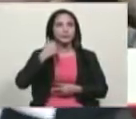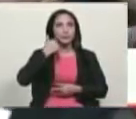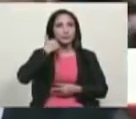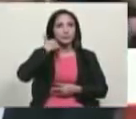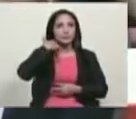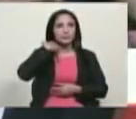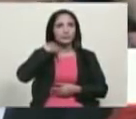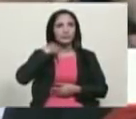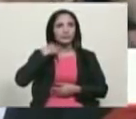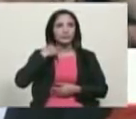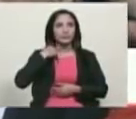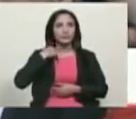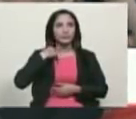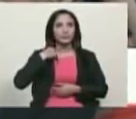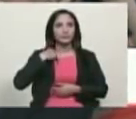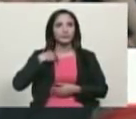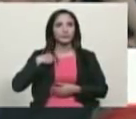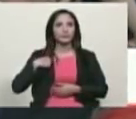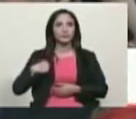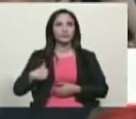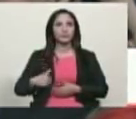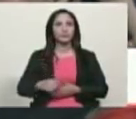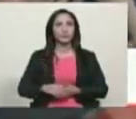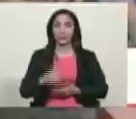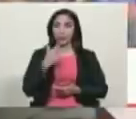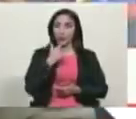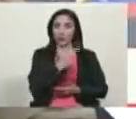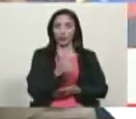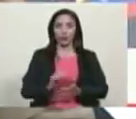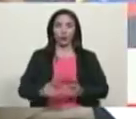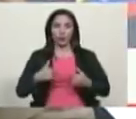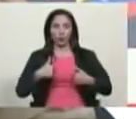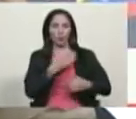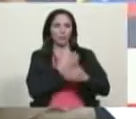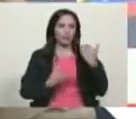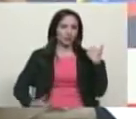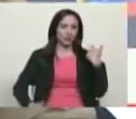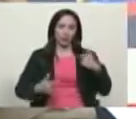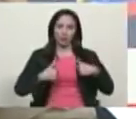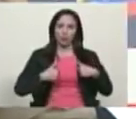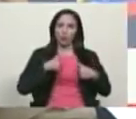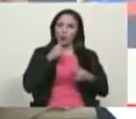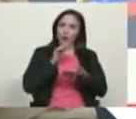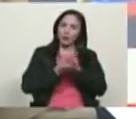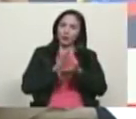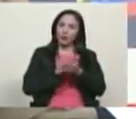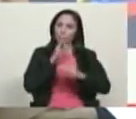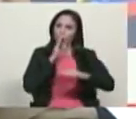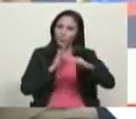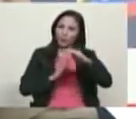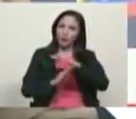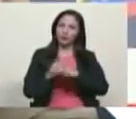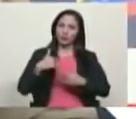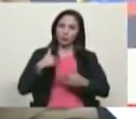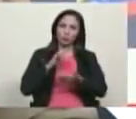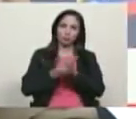Y lo digo como un presidente pacifista que soy.